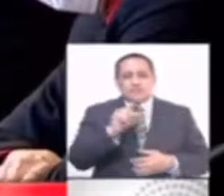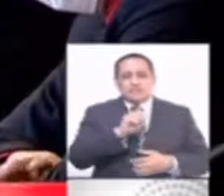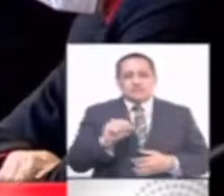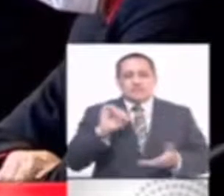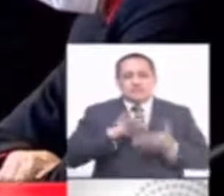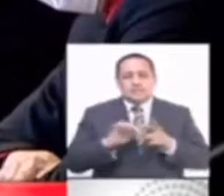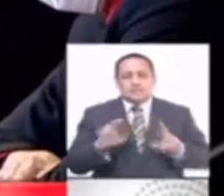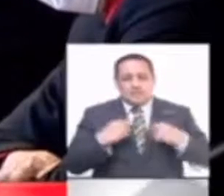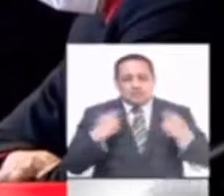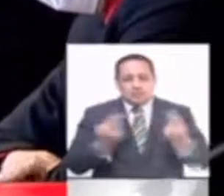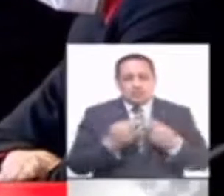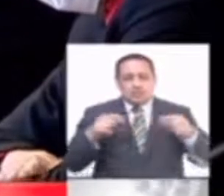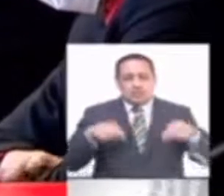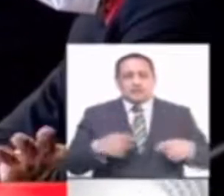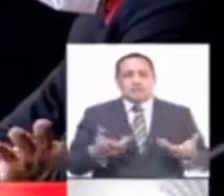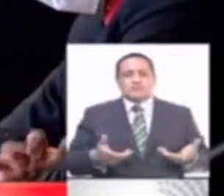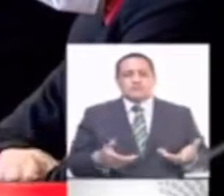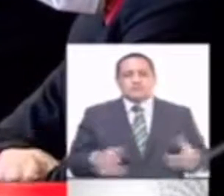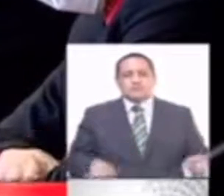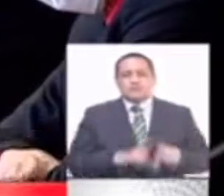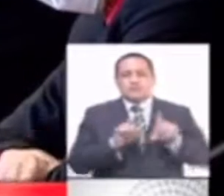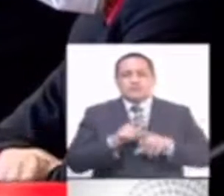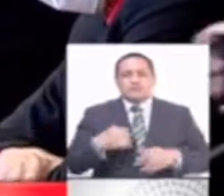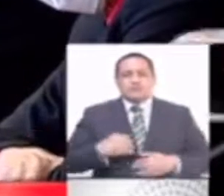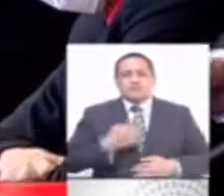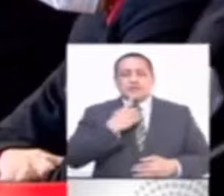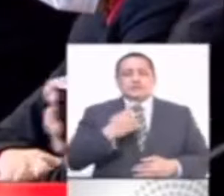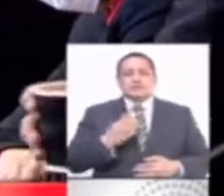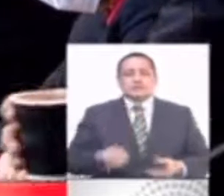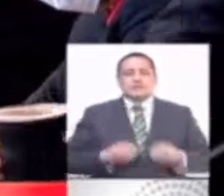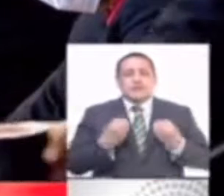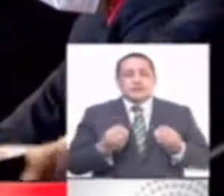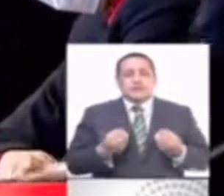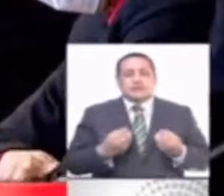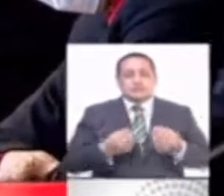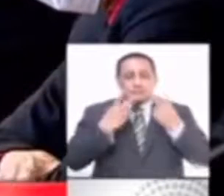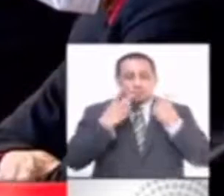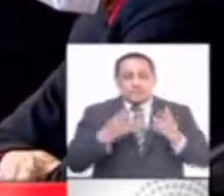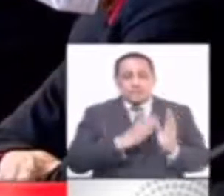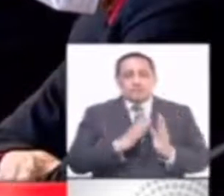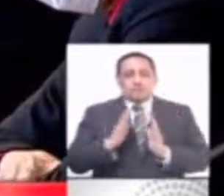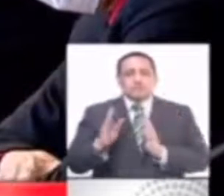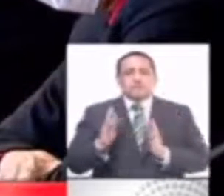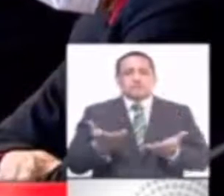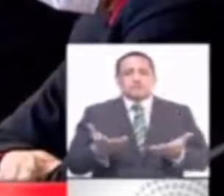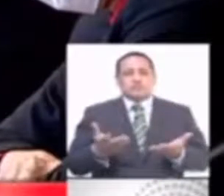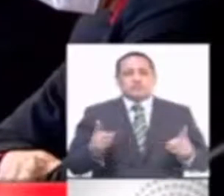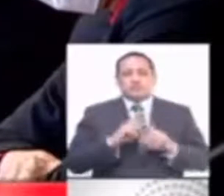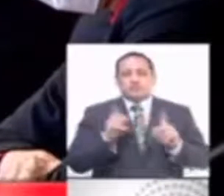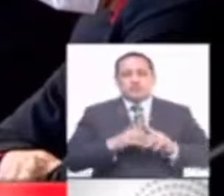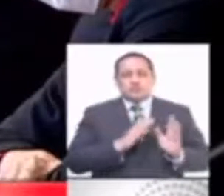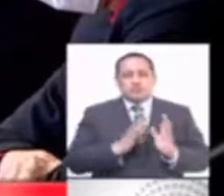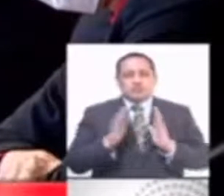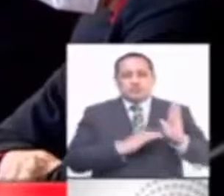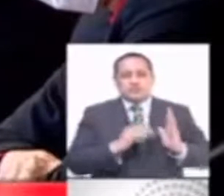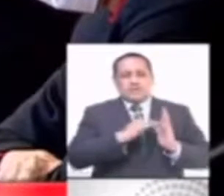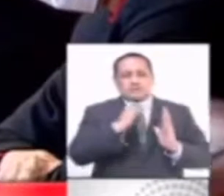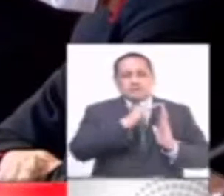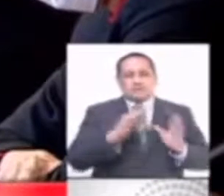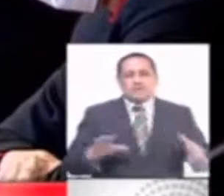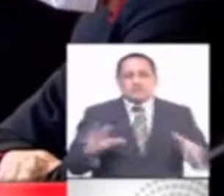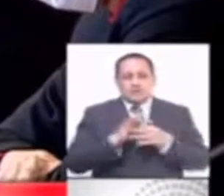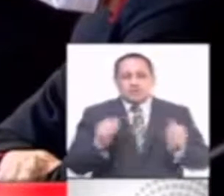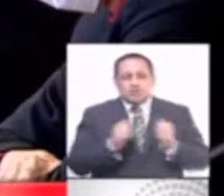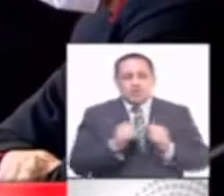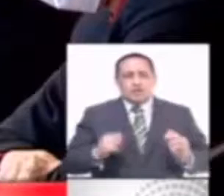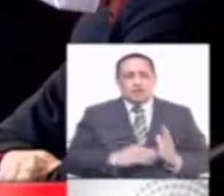audiencia con usted es para ver el proceso, no el proceso de ascenso, sino lo